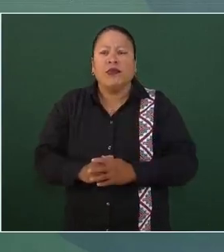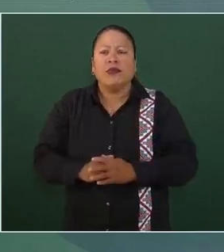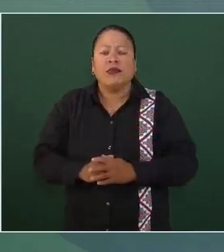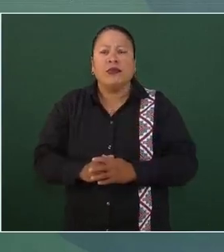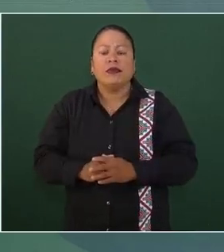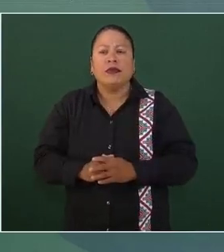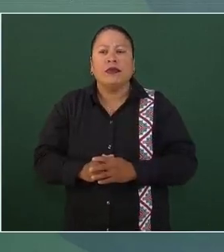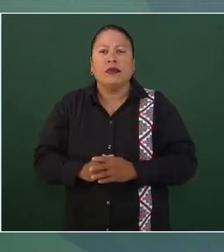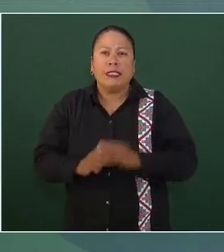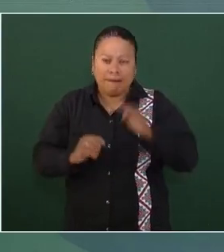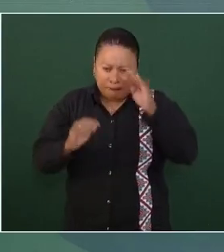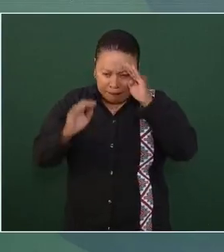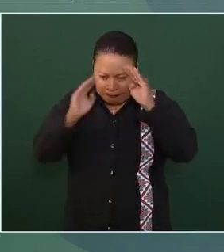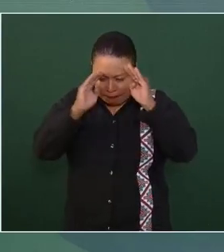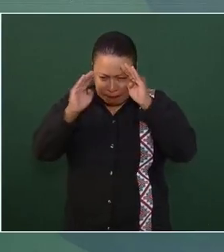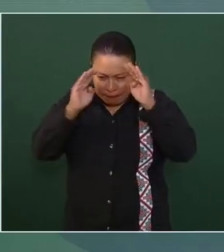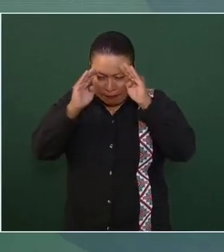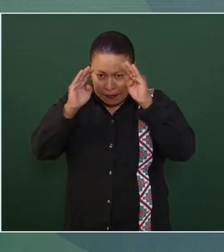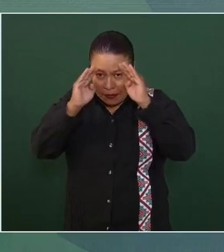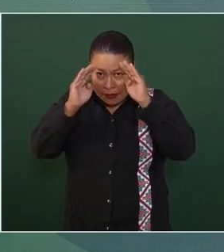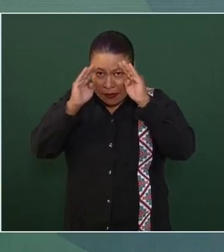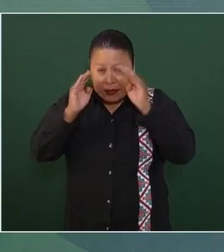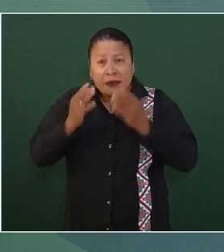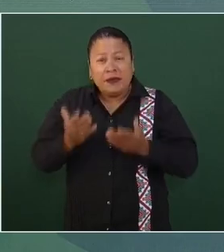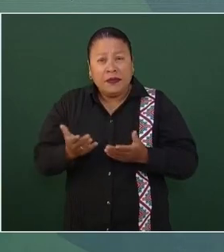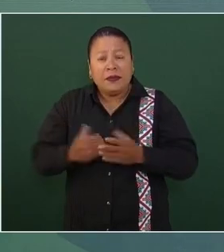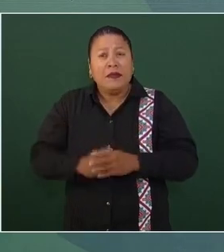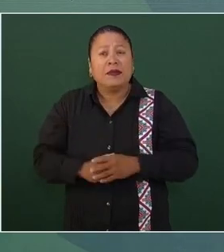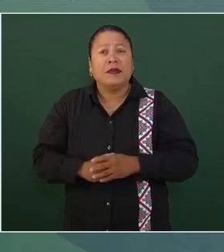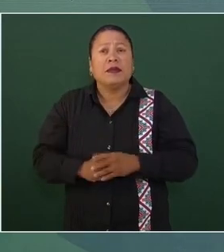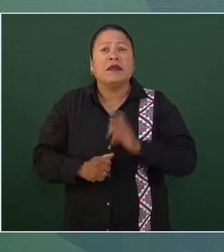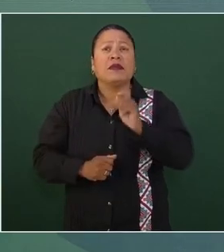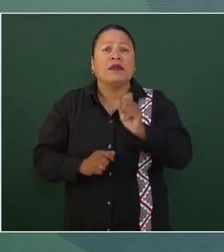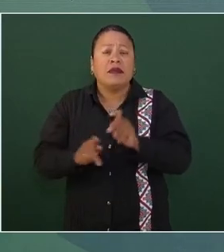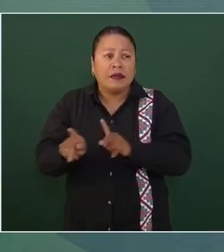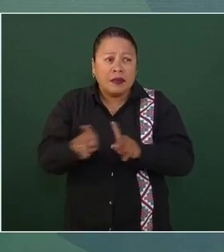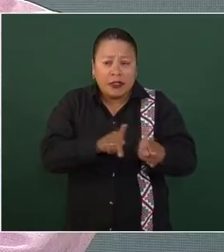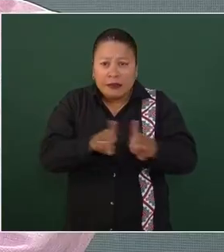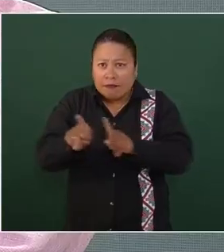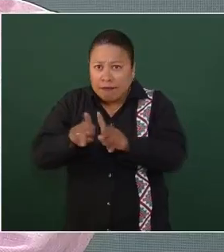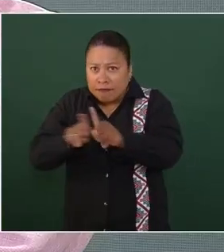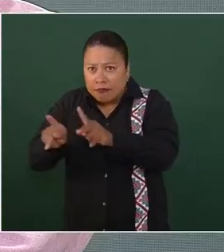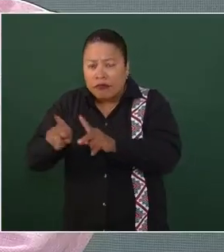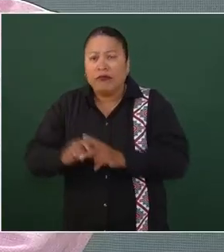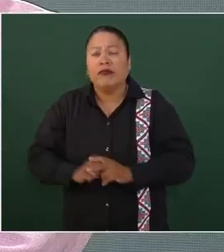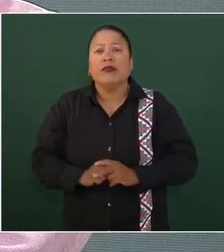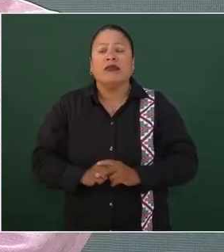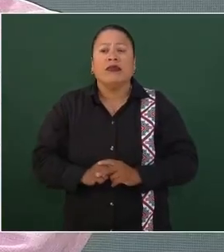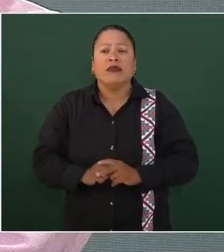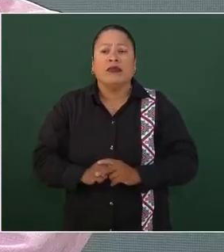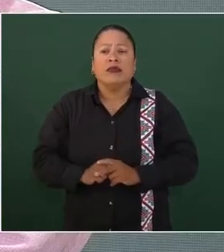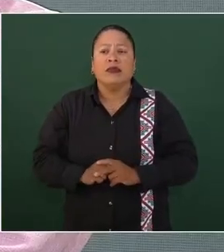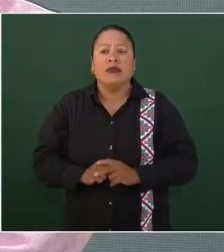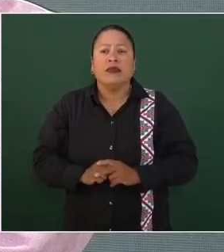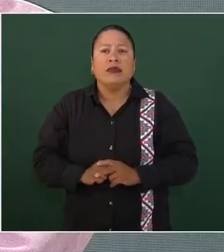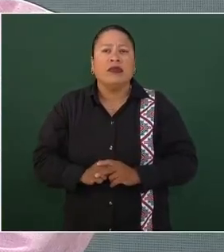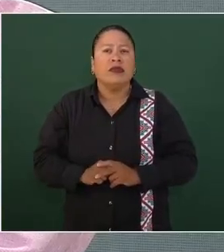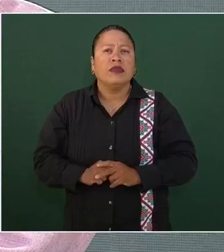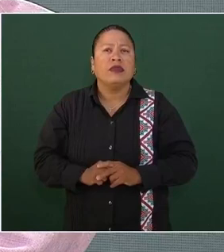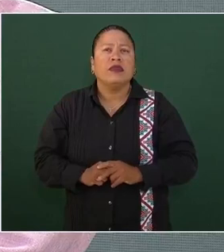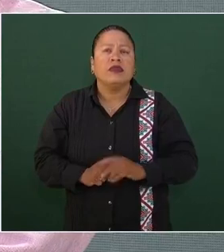el pensamiento de los pueblos de la época